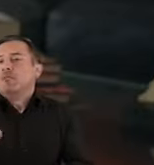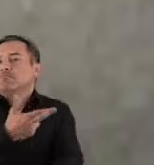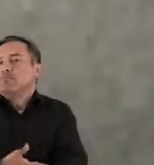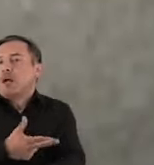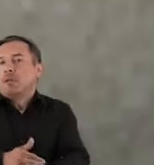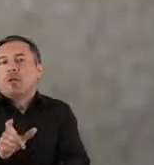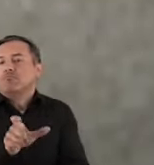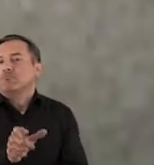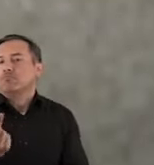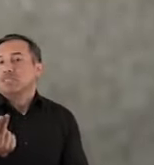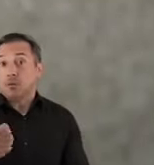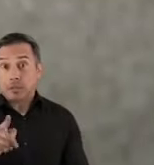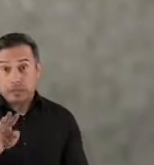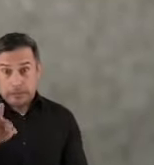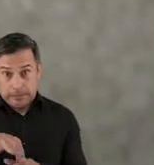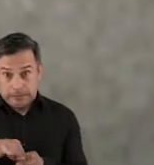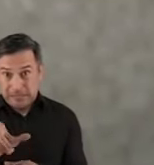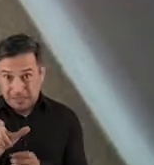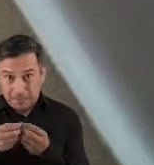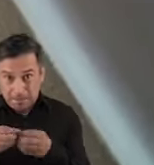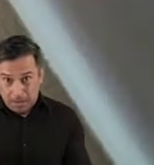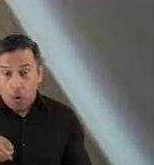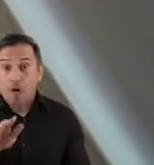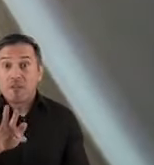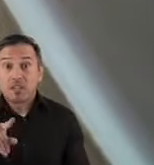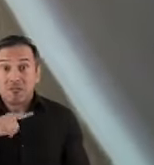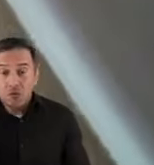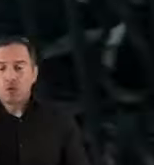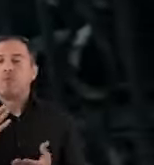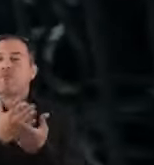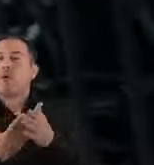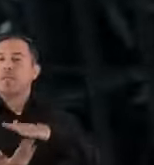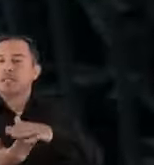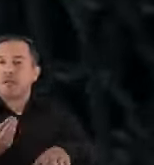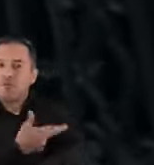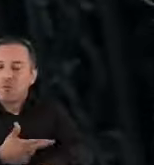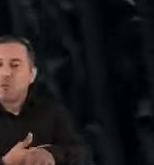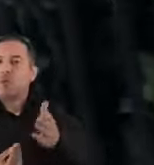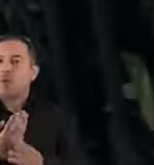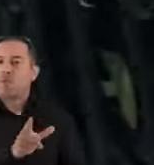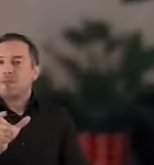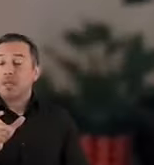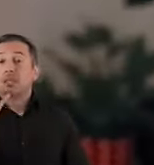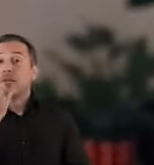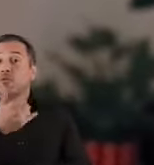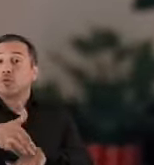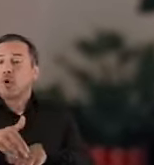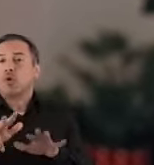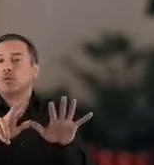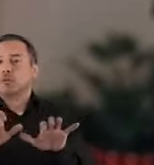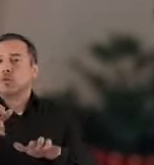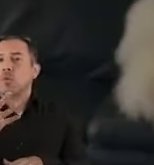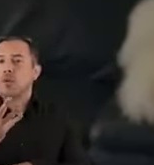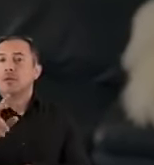trámites. Si perdiste tu credencial o perdió vigencia, acude al módulo y actualízala. Haz tu cita en INETEL